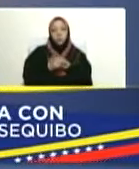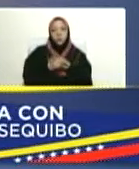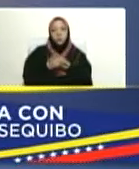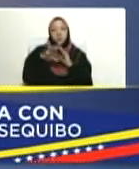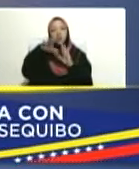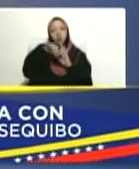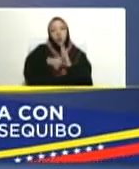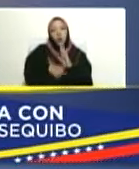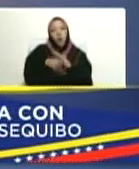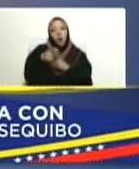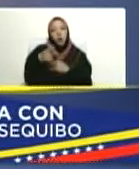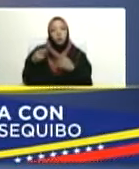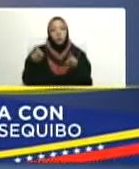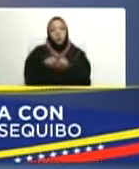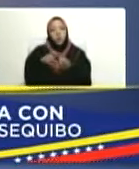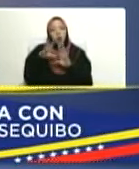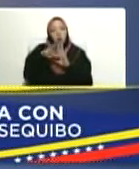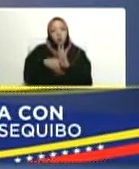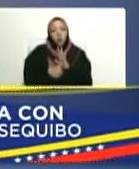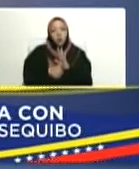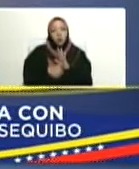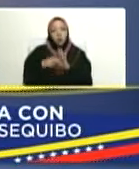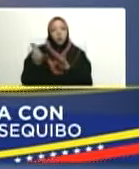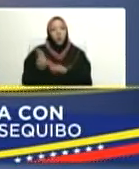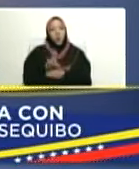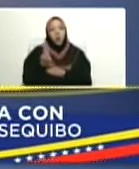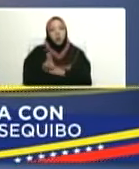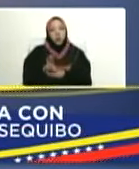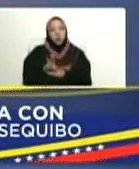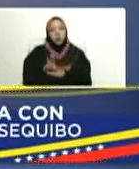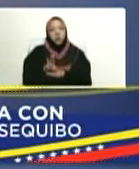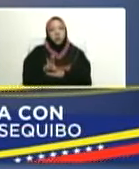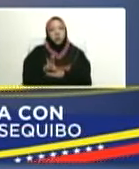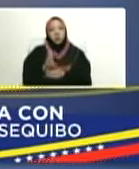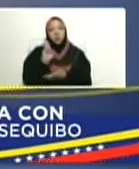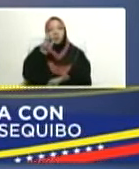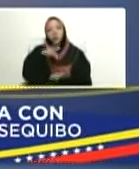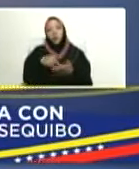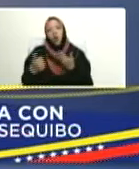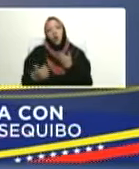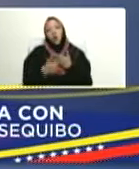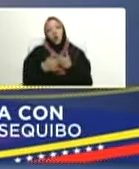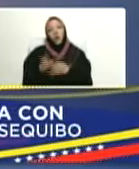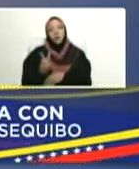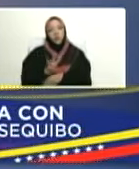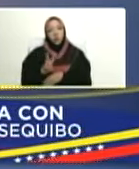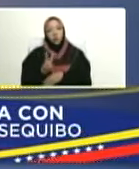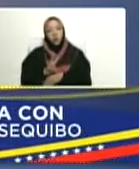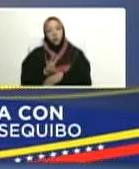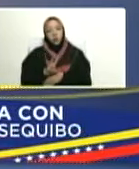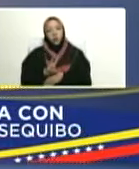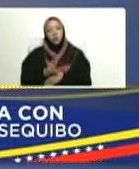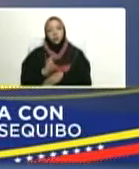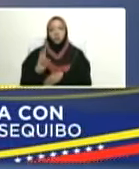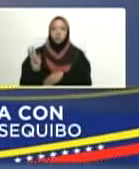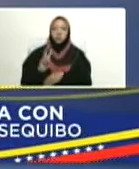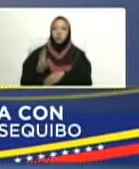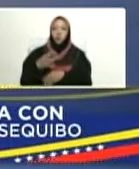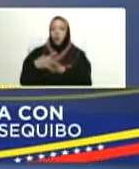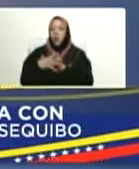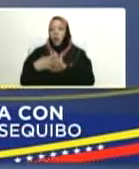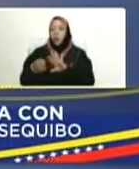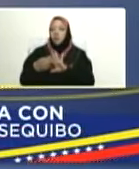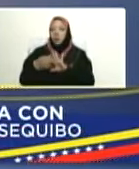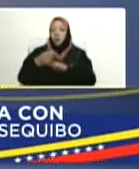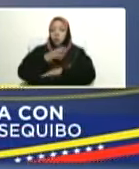saquearla, robarla, utilizarla y ponerla contra Venezuela, porque sabe que Venezuela es el ejemplo de